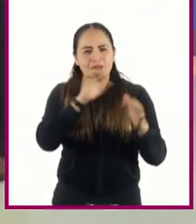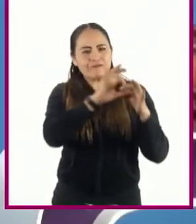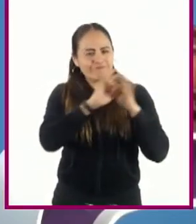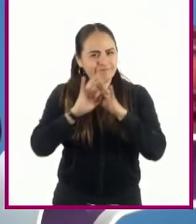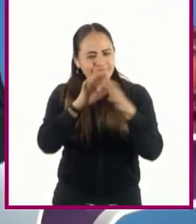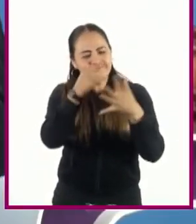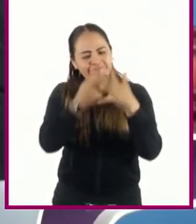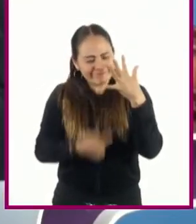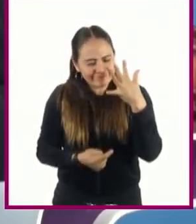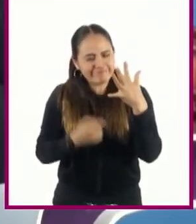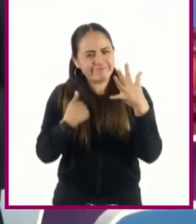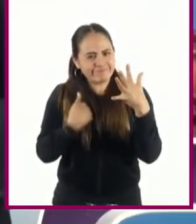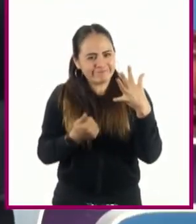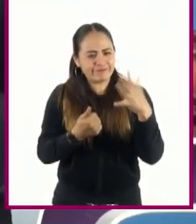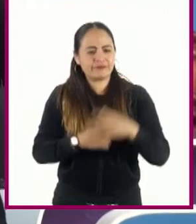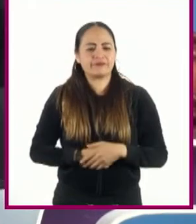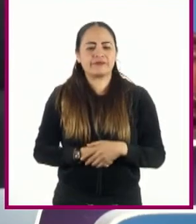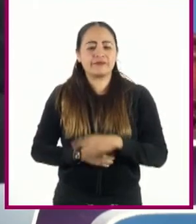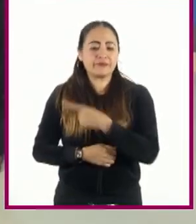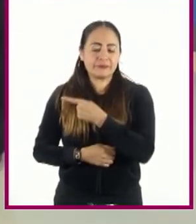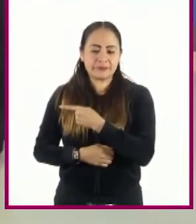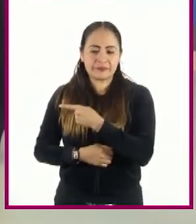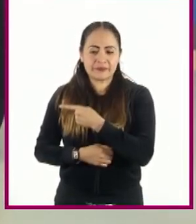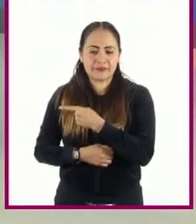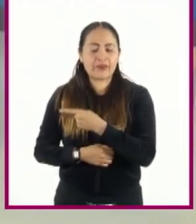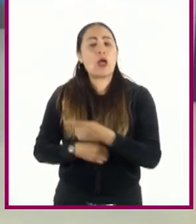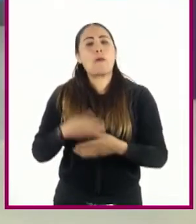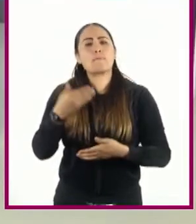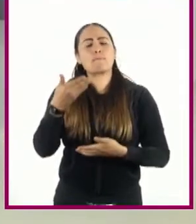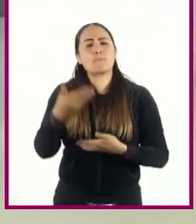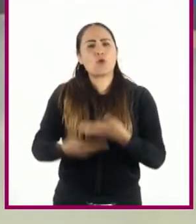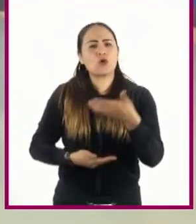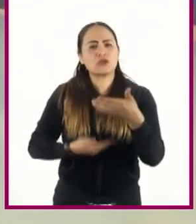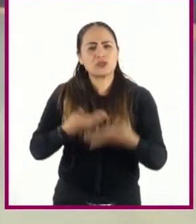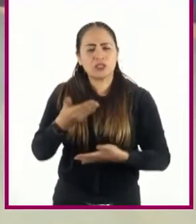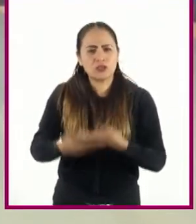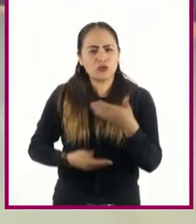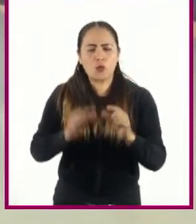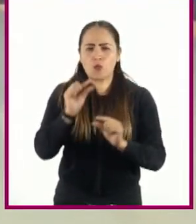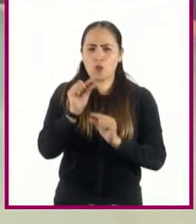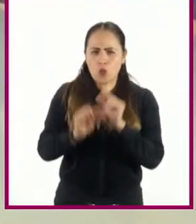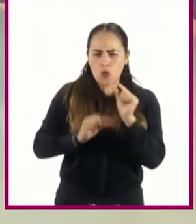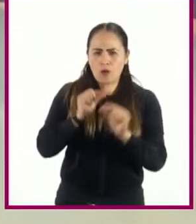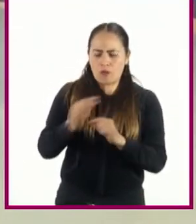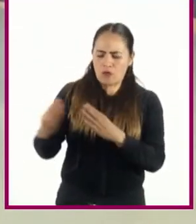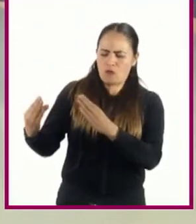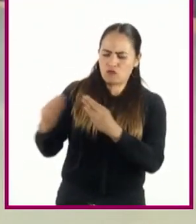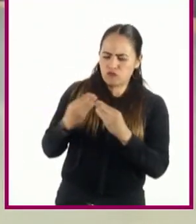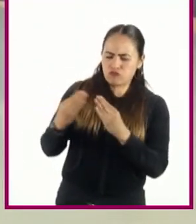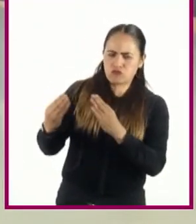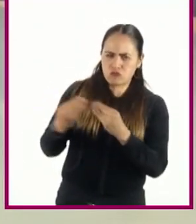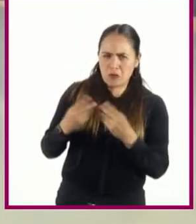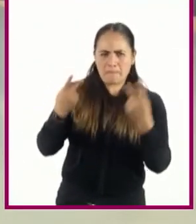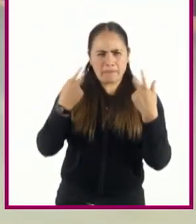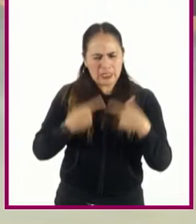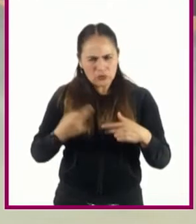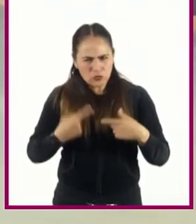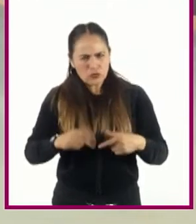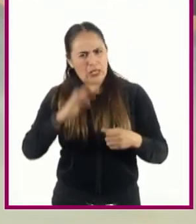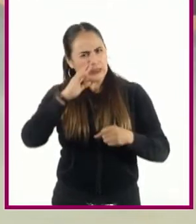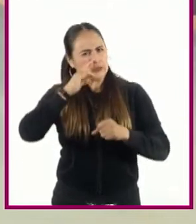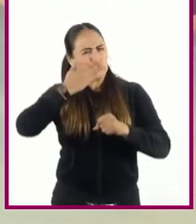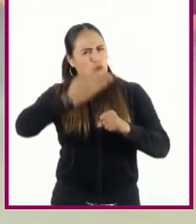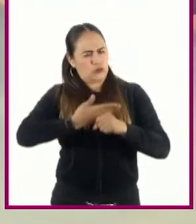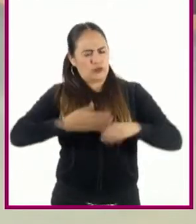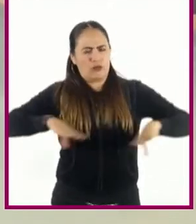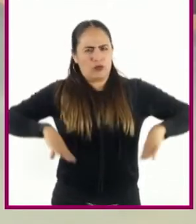La educación para la paz es todo este proceso que nos permitirá formarnos como personas con responsabilidad,